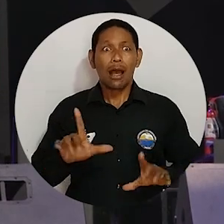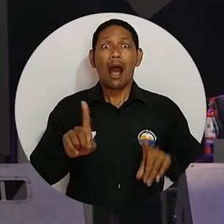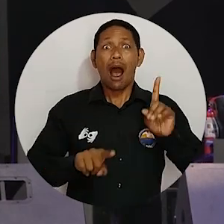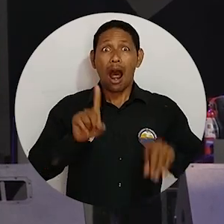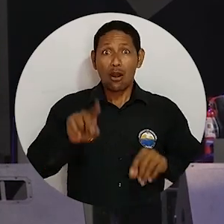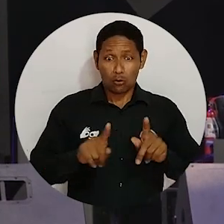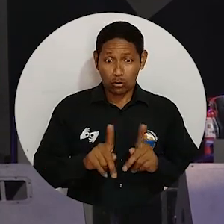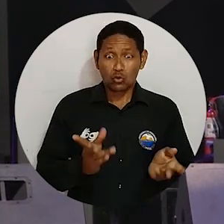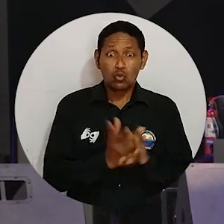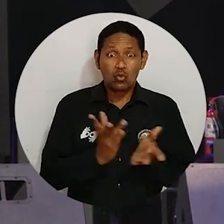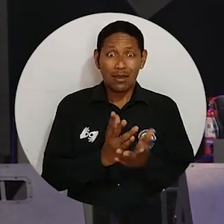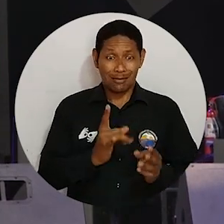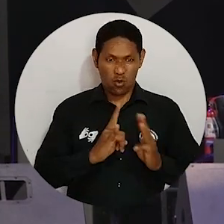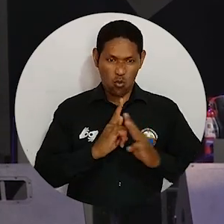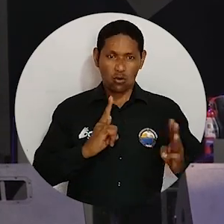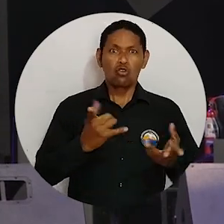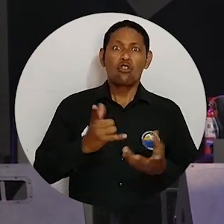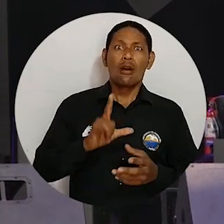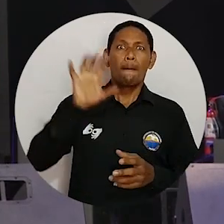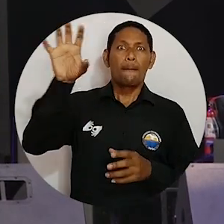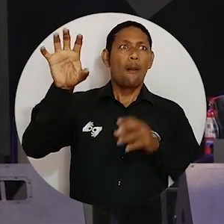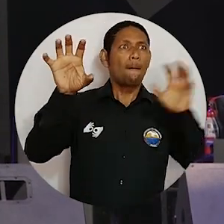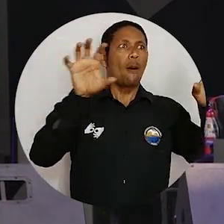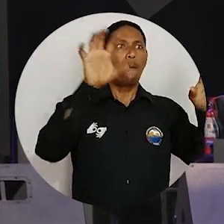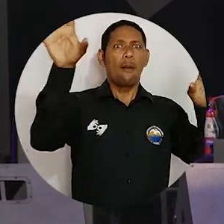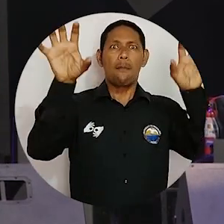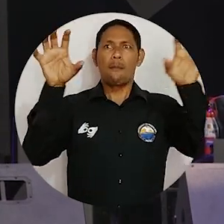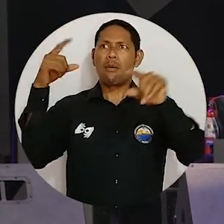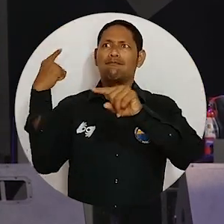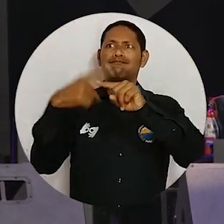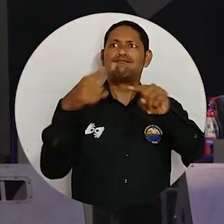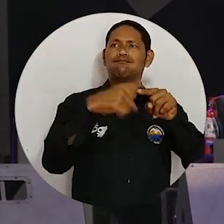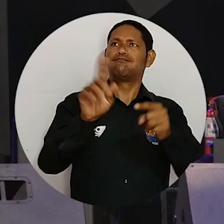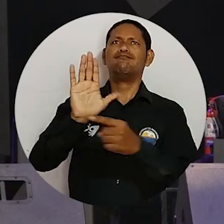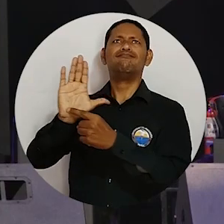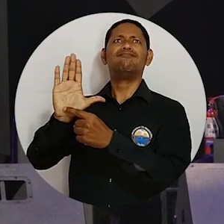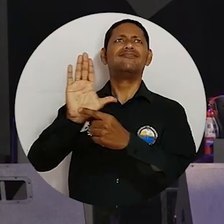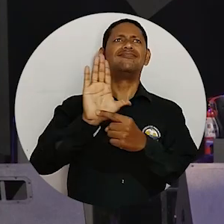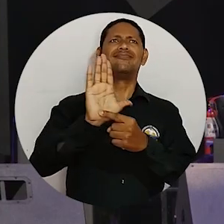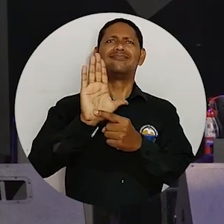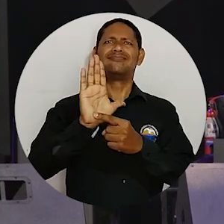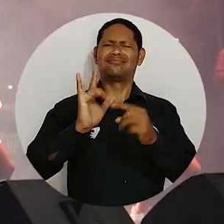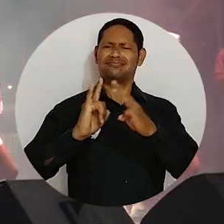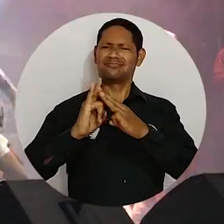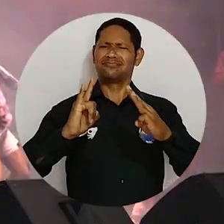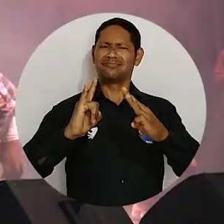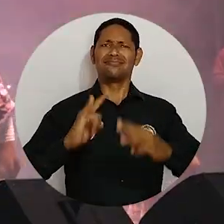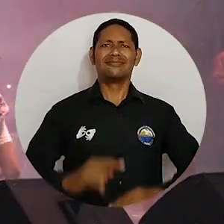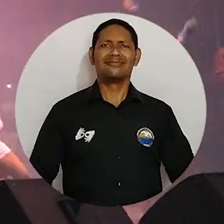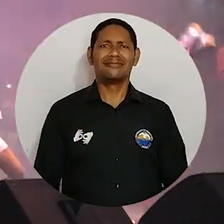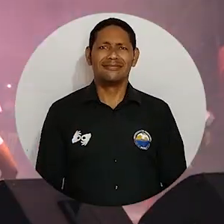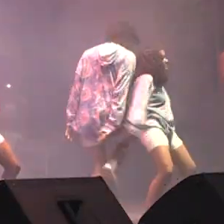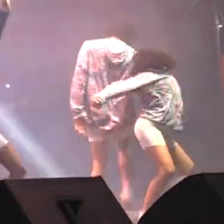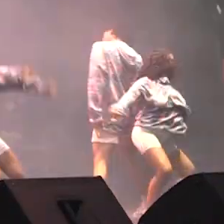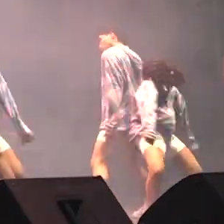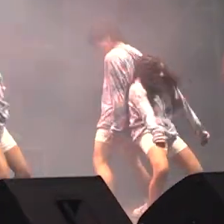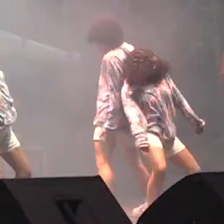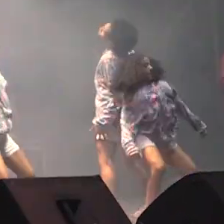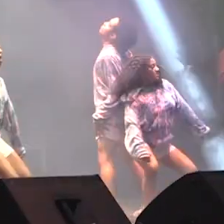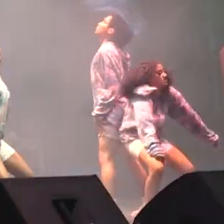graduados. Y hay estudiantes en muchas partes del mundo siendo embajadores de nuestra universidad.